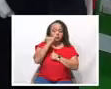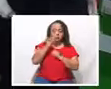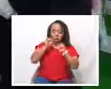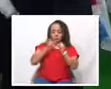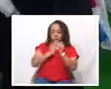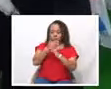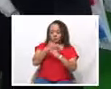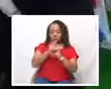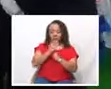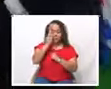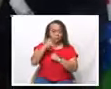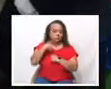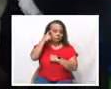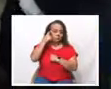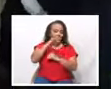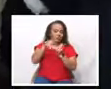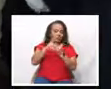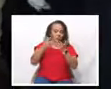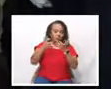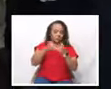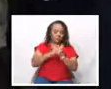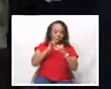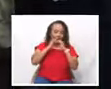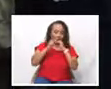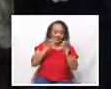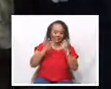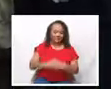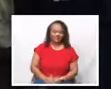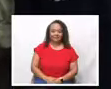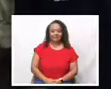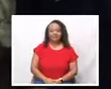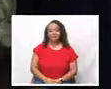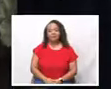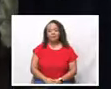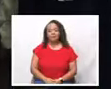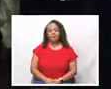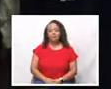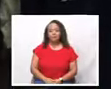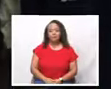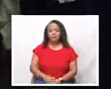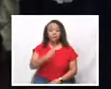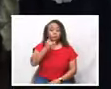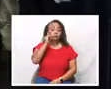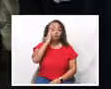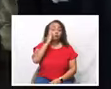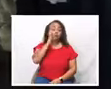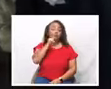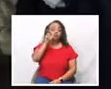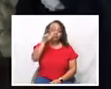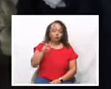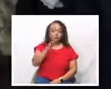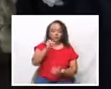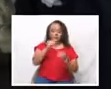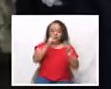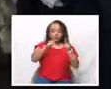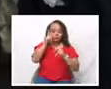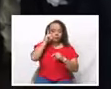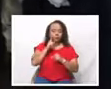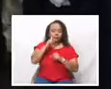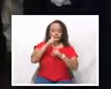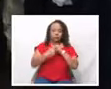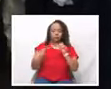accesible, ¿verdad? Porque imagino que todo el mundo va a querer, ha de querer entrevistarla, uh-huh, si es que la reconocen. Vi mucha gente de Limón, ¿verdad? Sí, y una